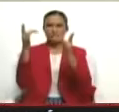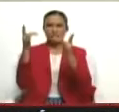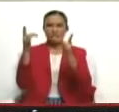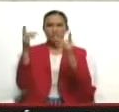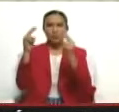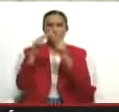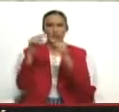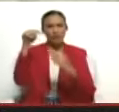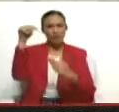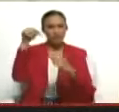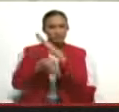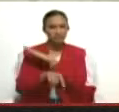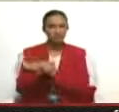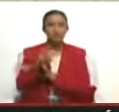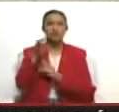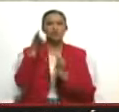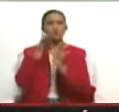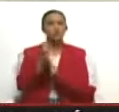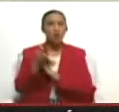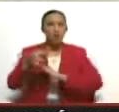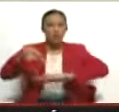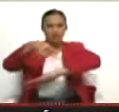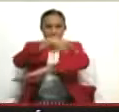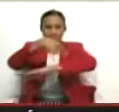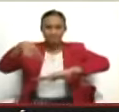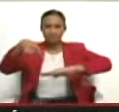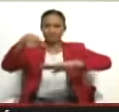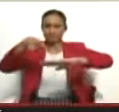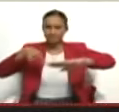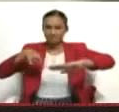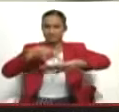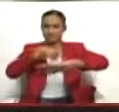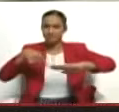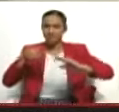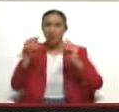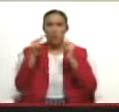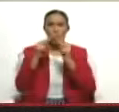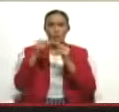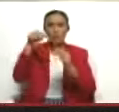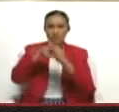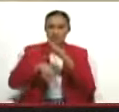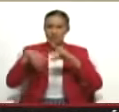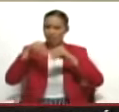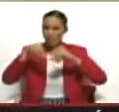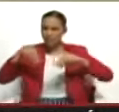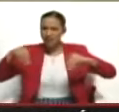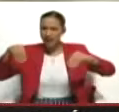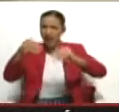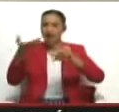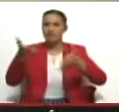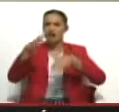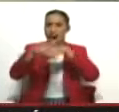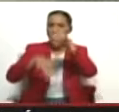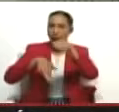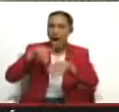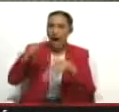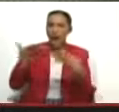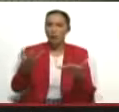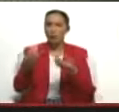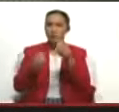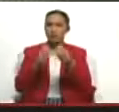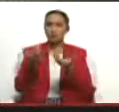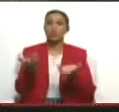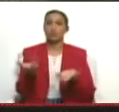de cartografía porque nadie puede hacer algo así de la nada mis queridos amigos aunque los mapas